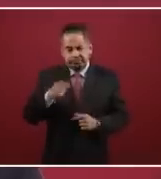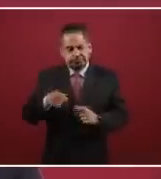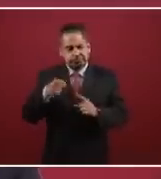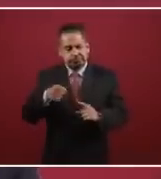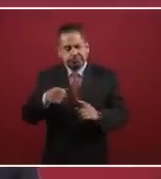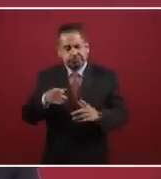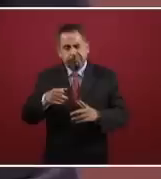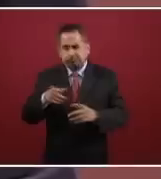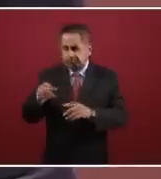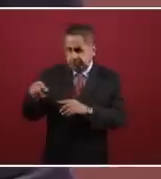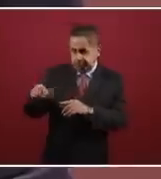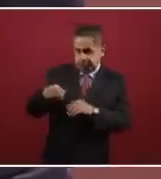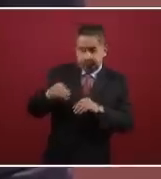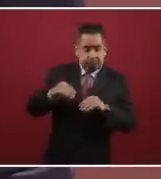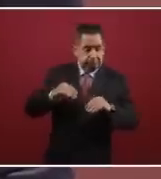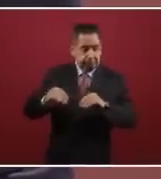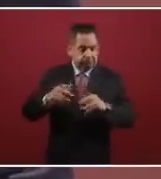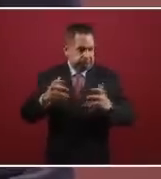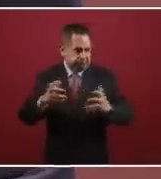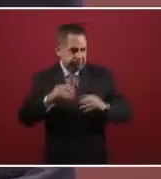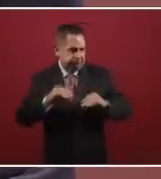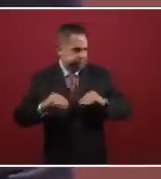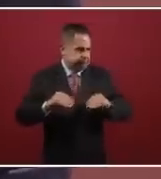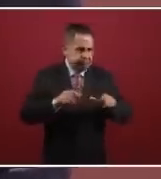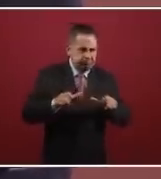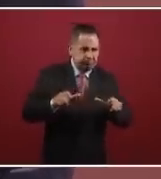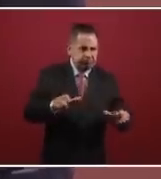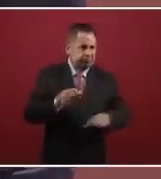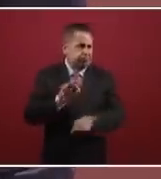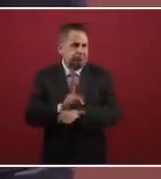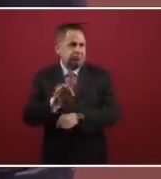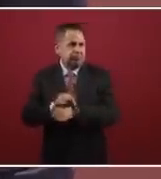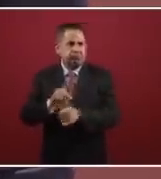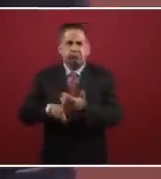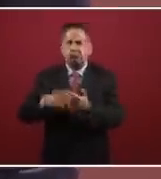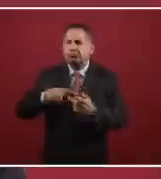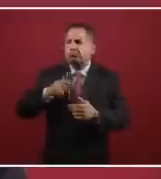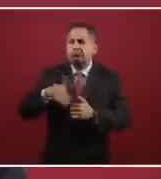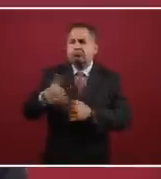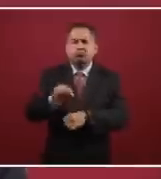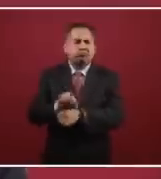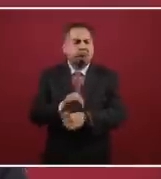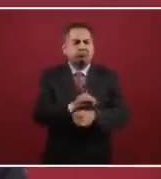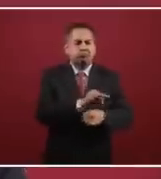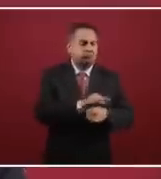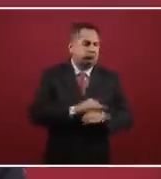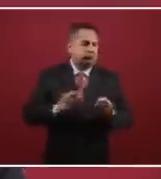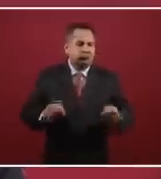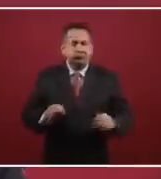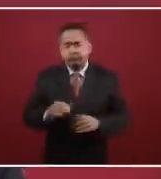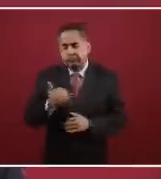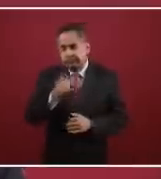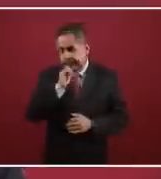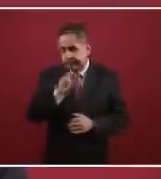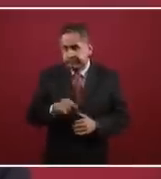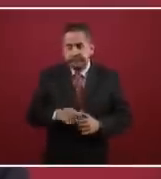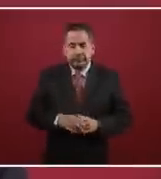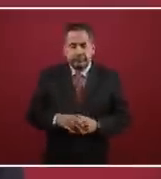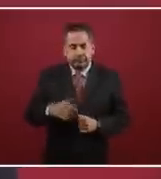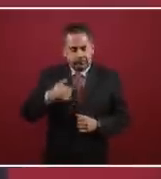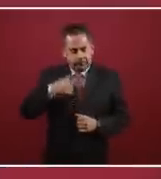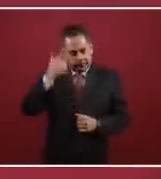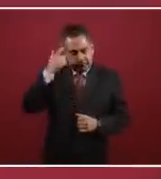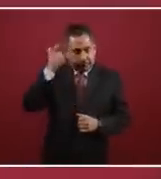llegar a cabo acciones de protección a los ciudadanos y yo